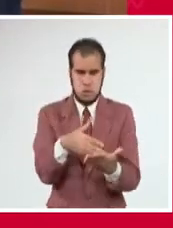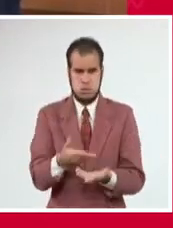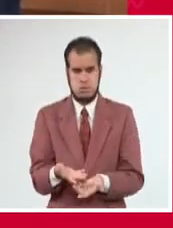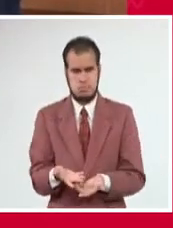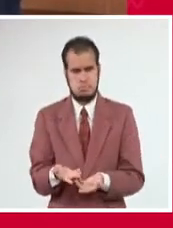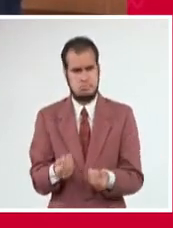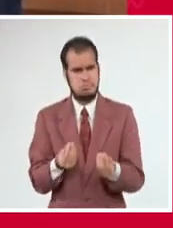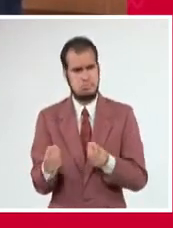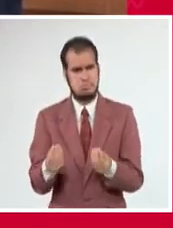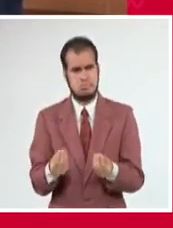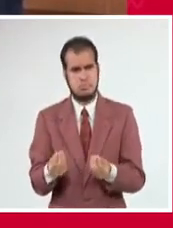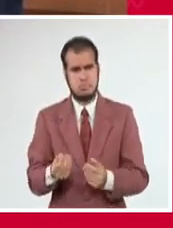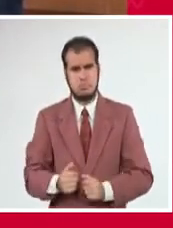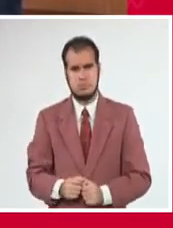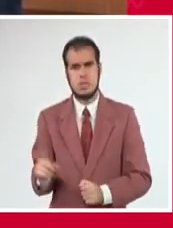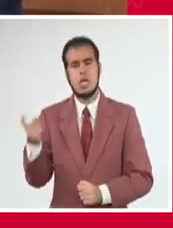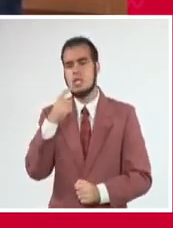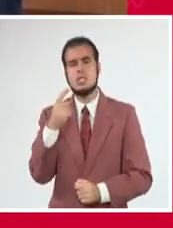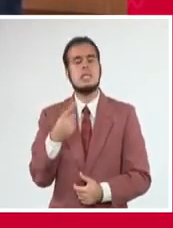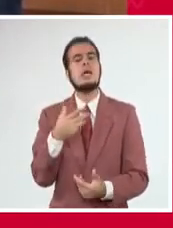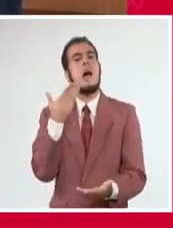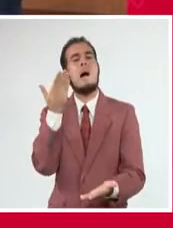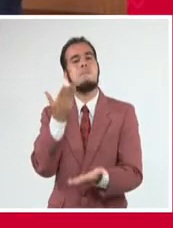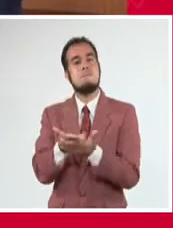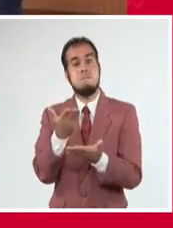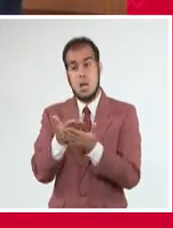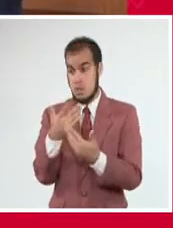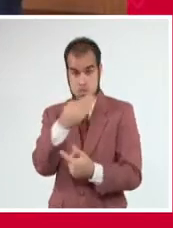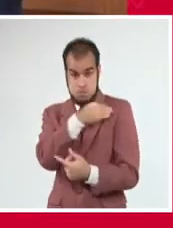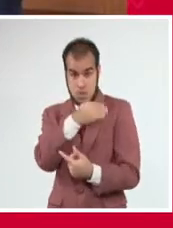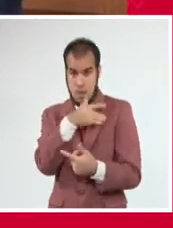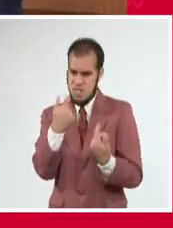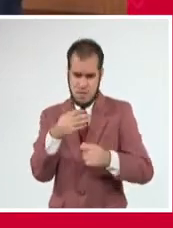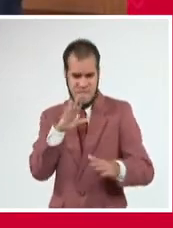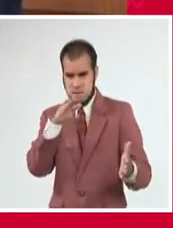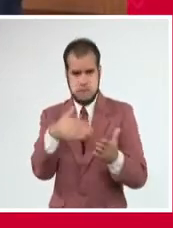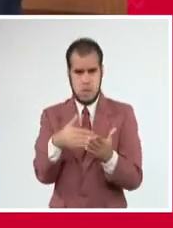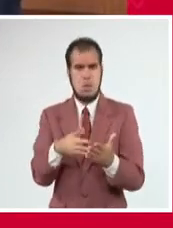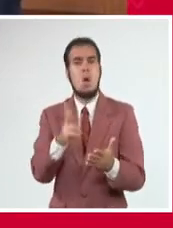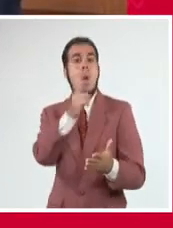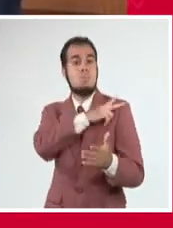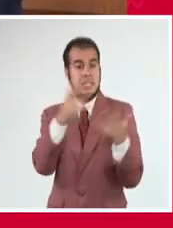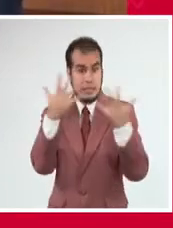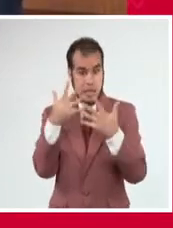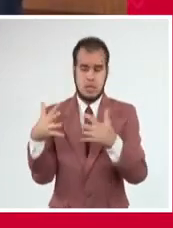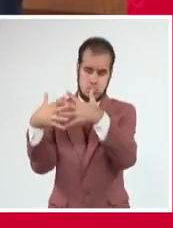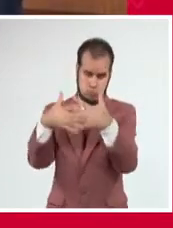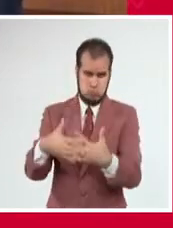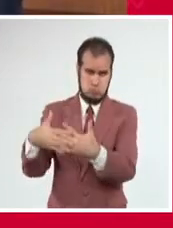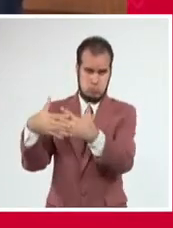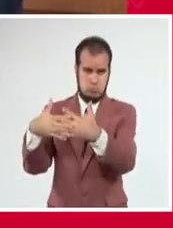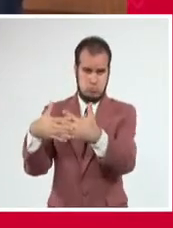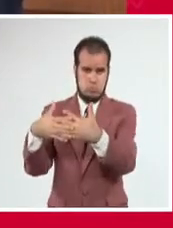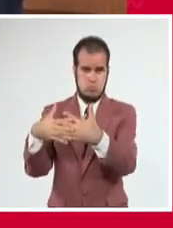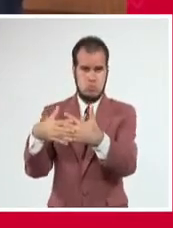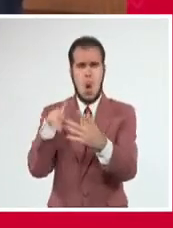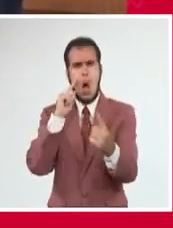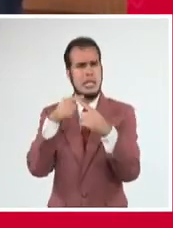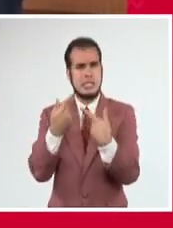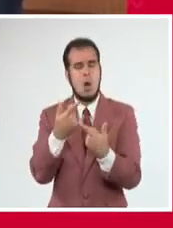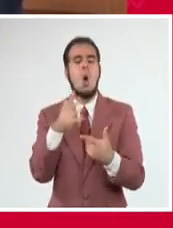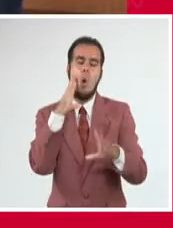Pedimos una intervención internacional liderada por los Estados Unidos para proteger al pueblo